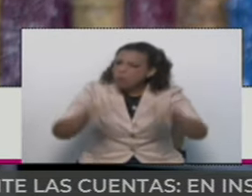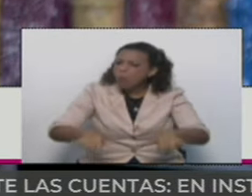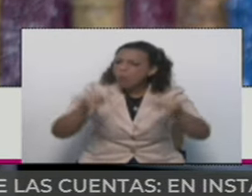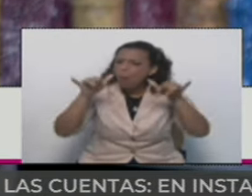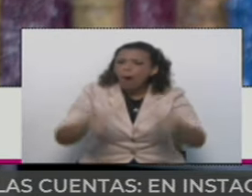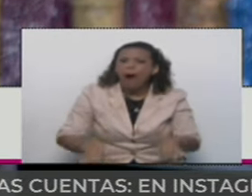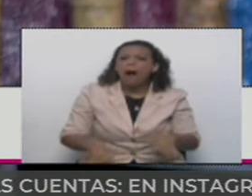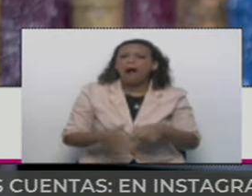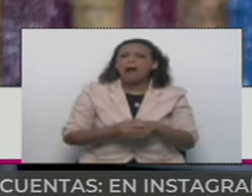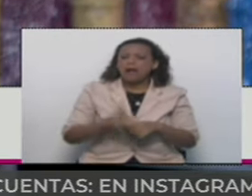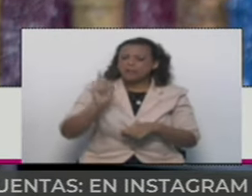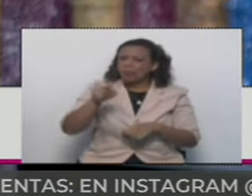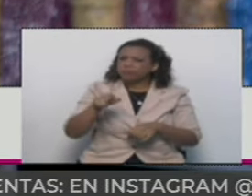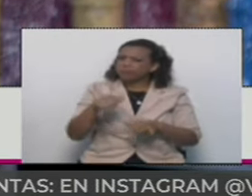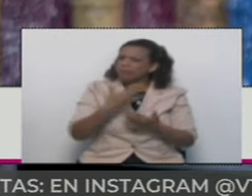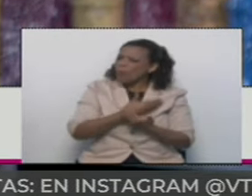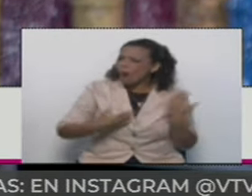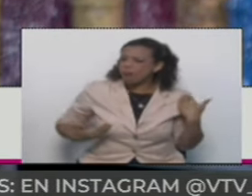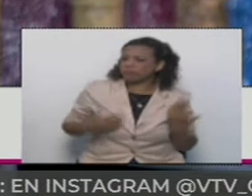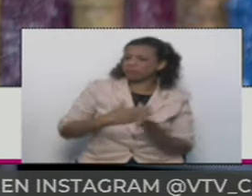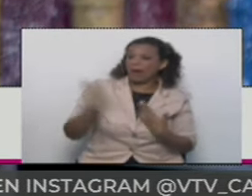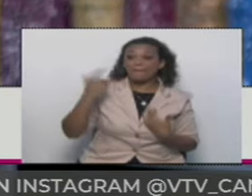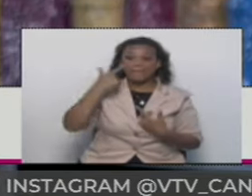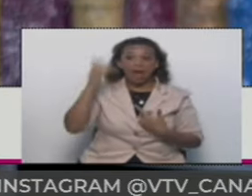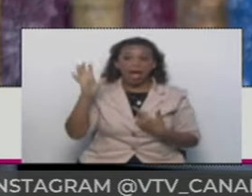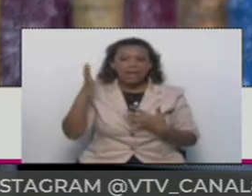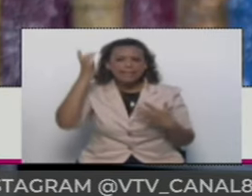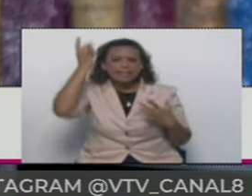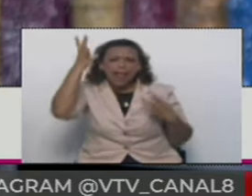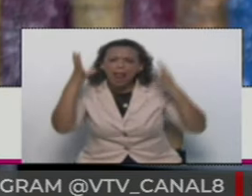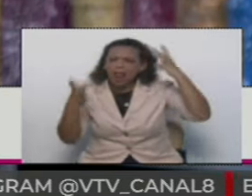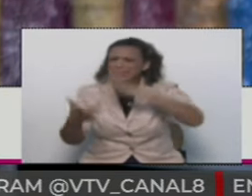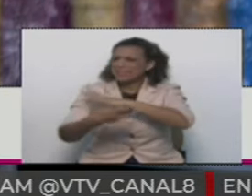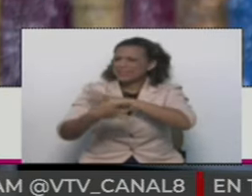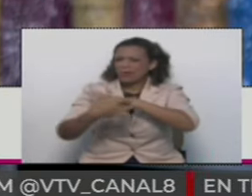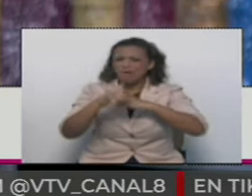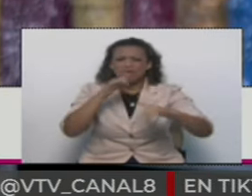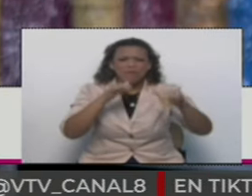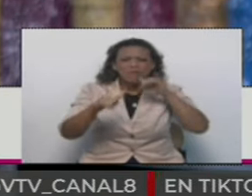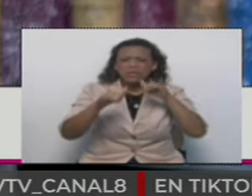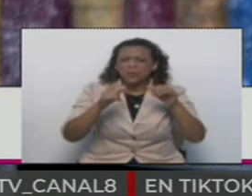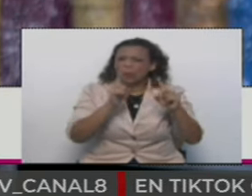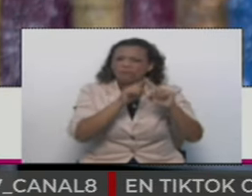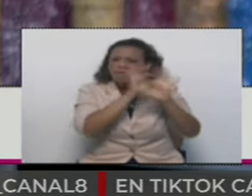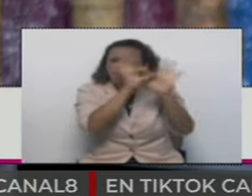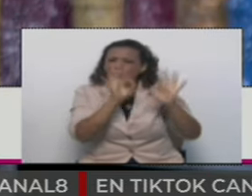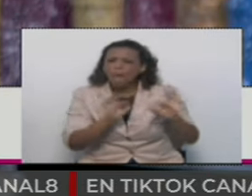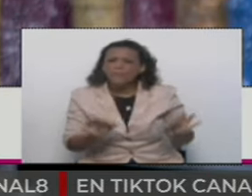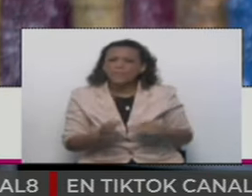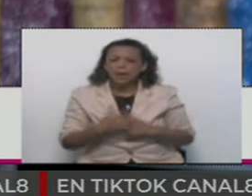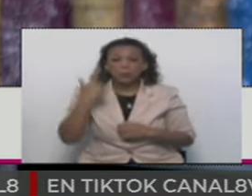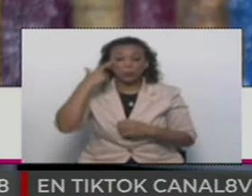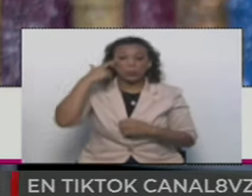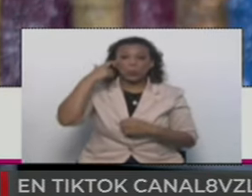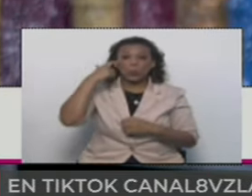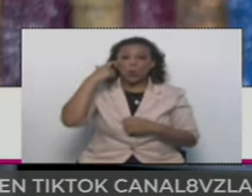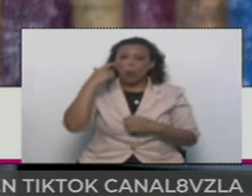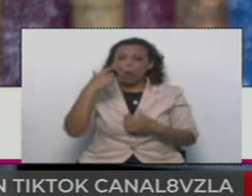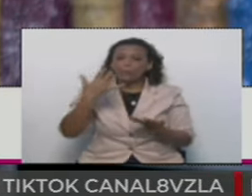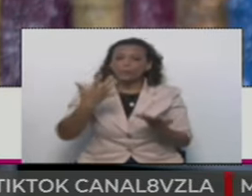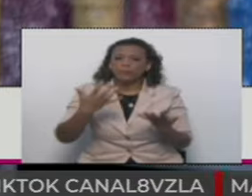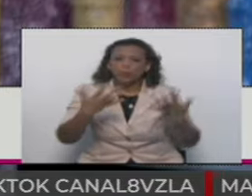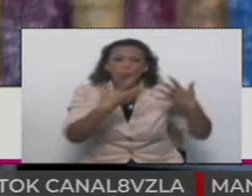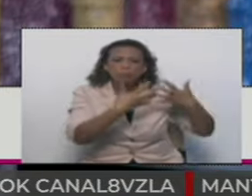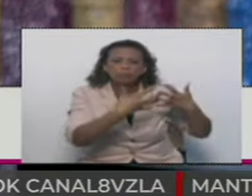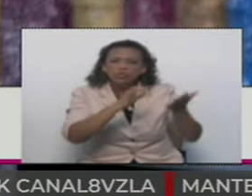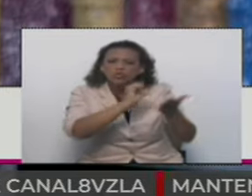Maduro. Y para eso se han valido de una tecnología de punta, entre ellas un software israelí